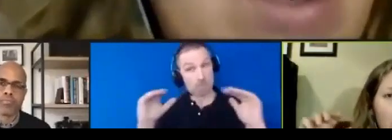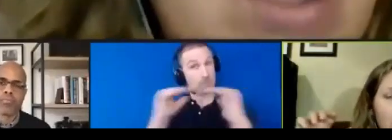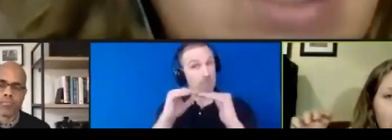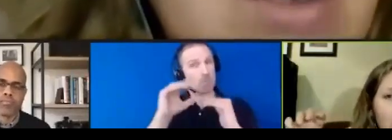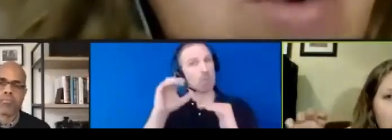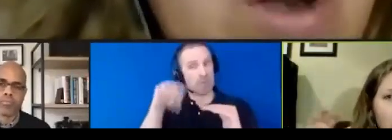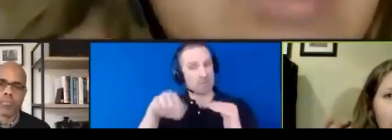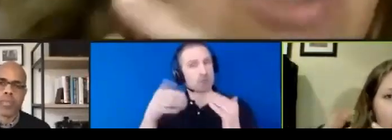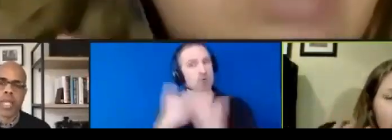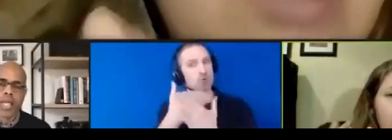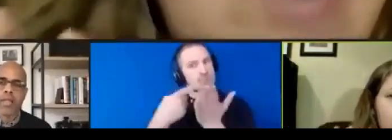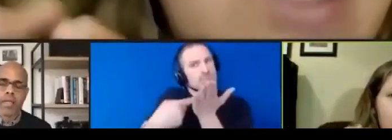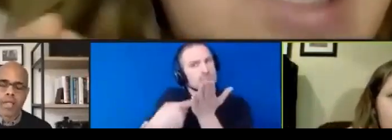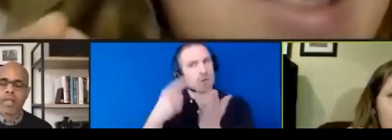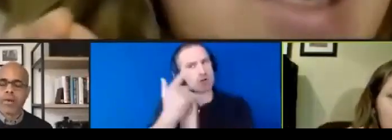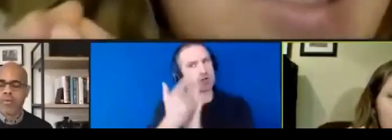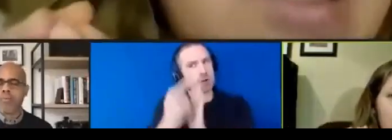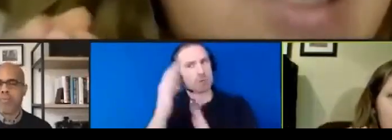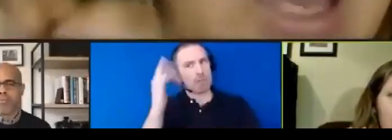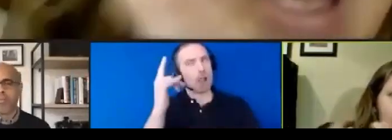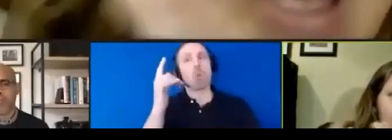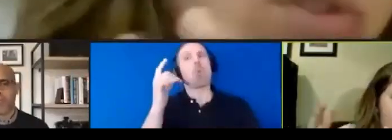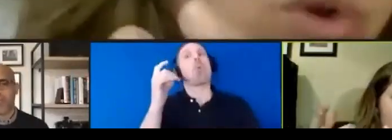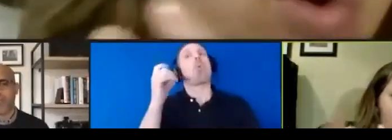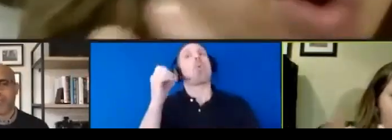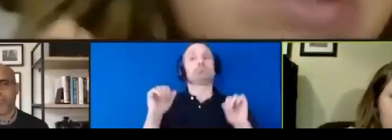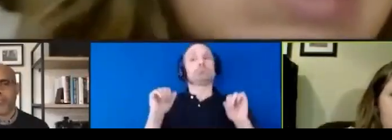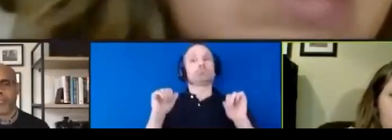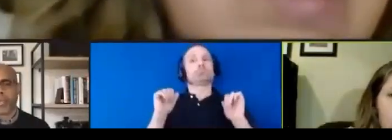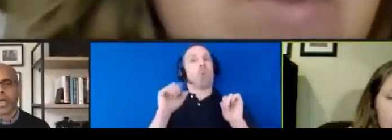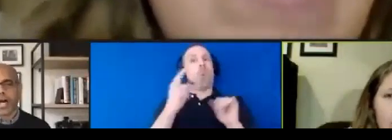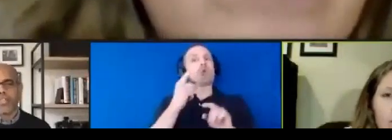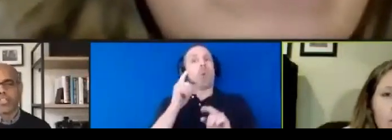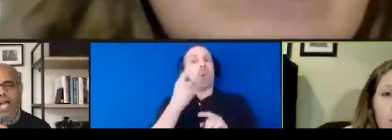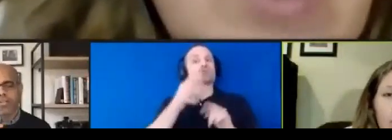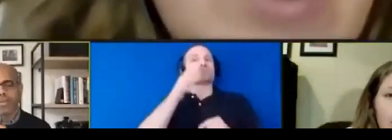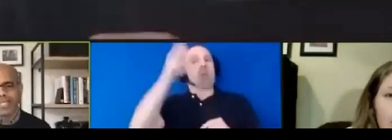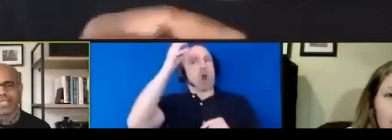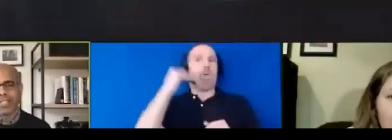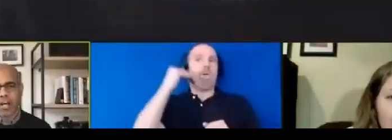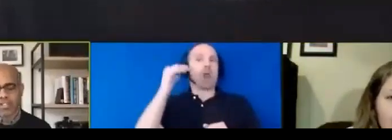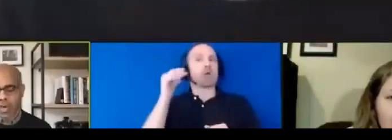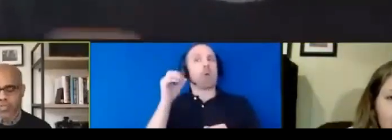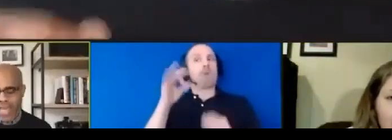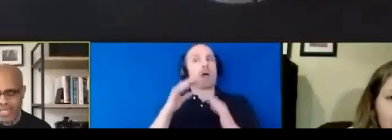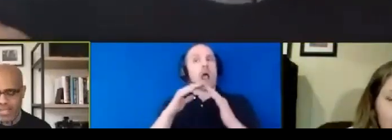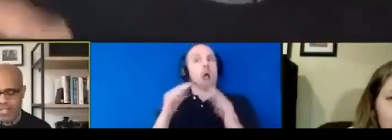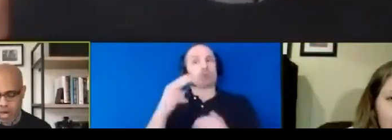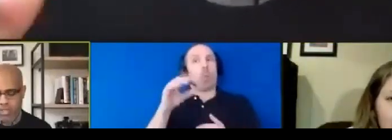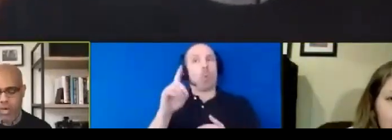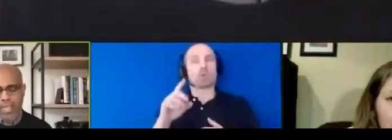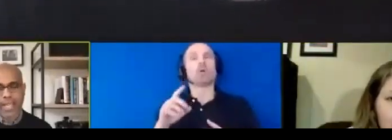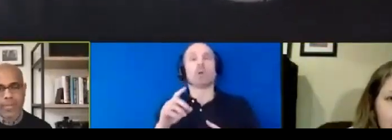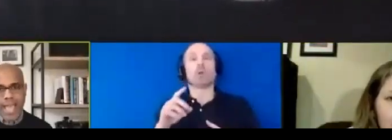se han dado a los residentes ha habido una cantidad que ha sido dado a cada niño